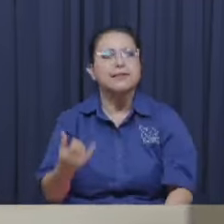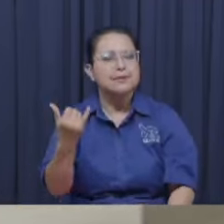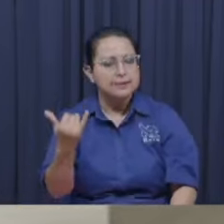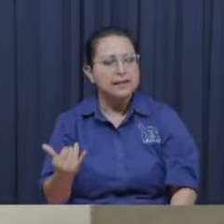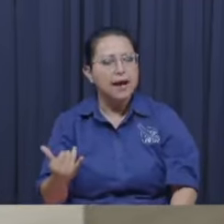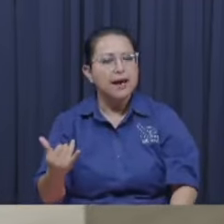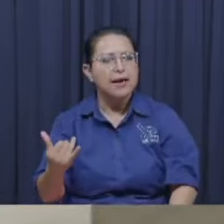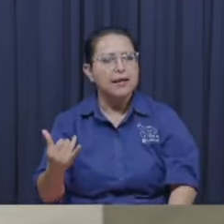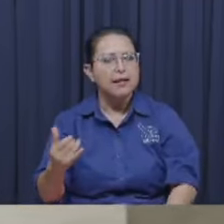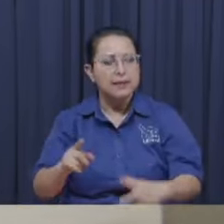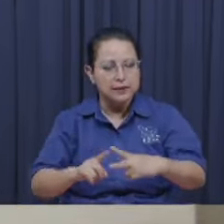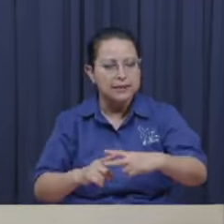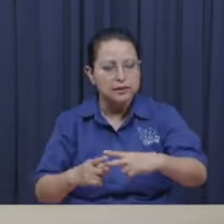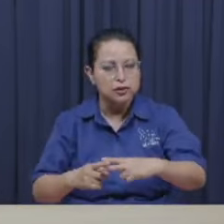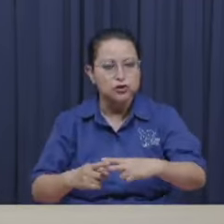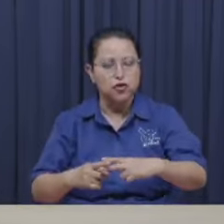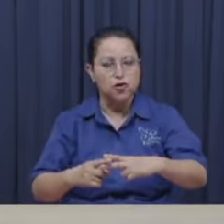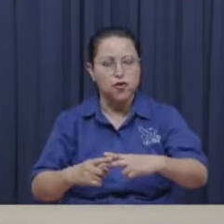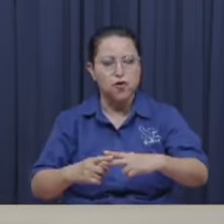¿Qué vas a hacer?